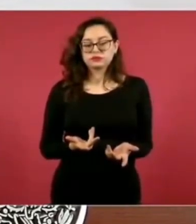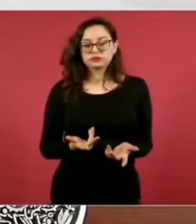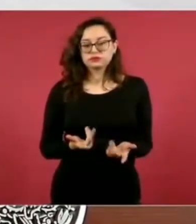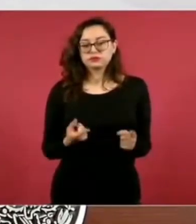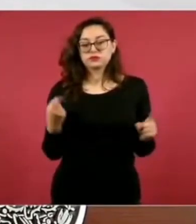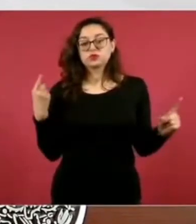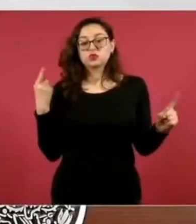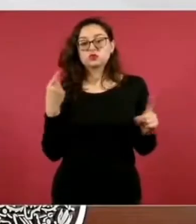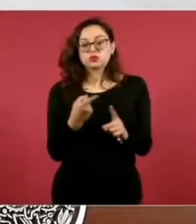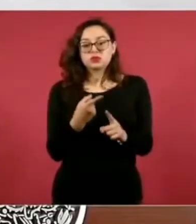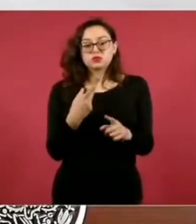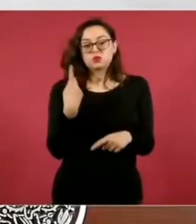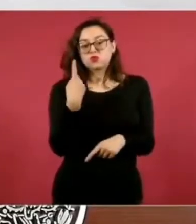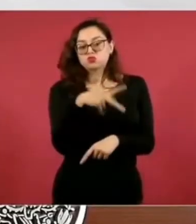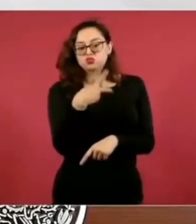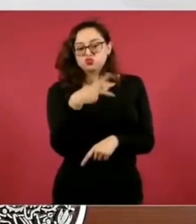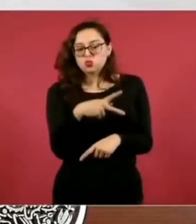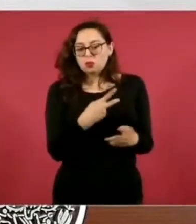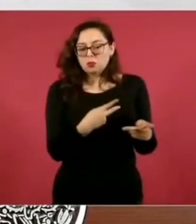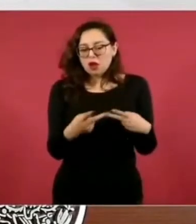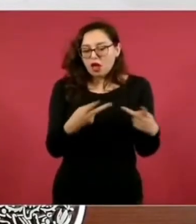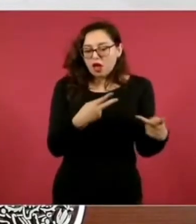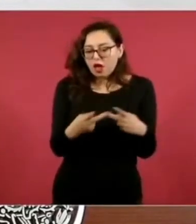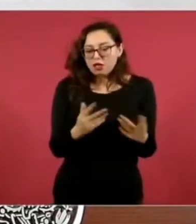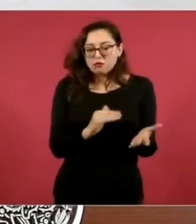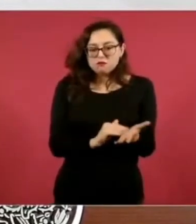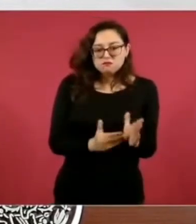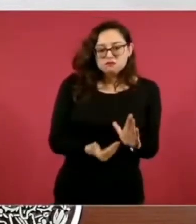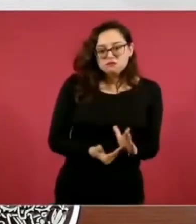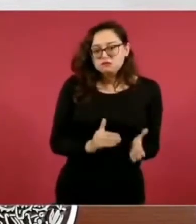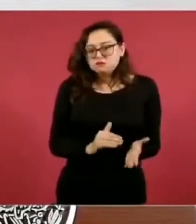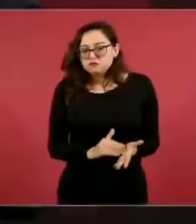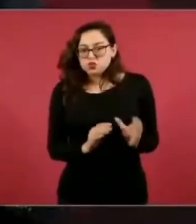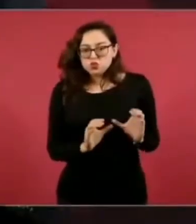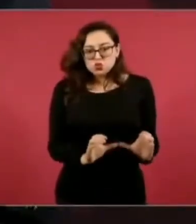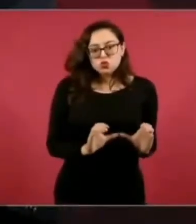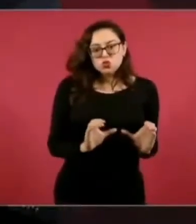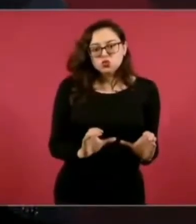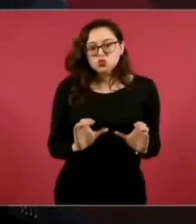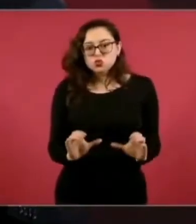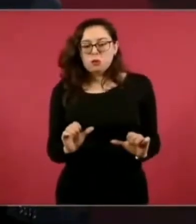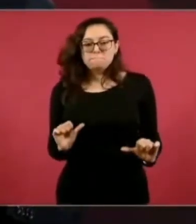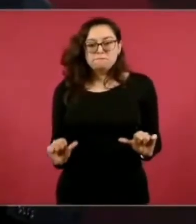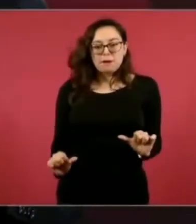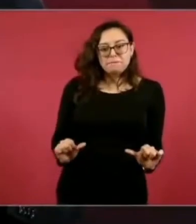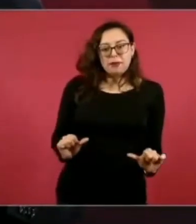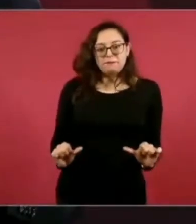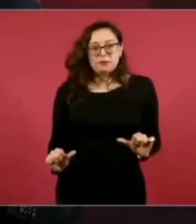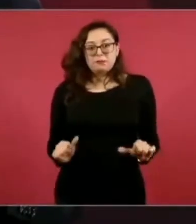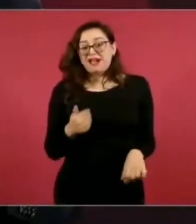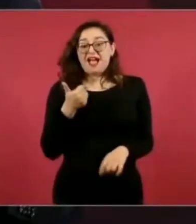mantener su estrategia. Ellos durante mucho tiempo